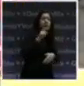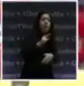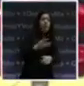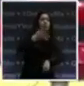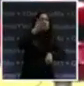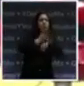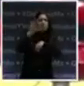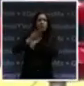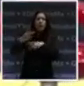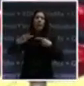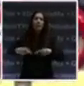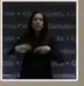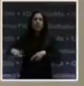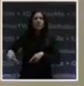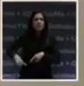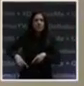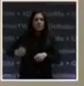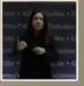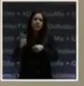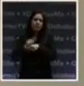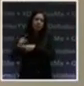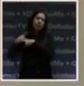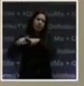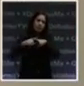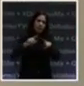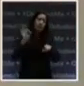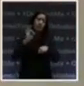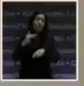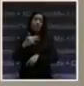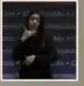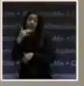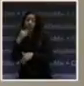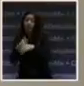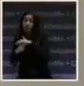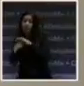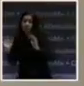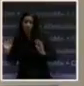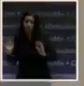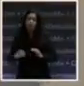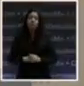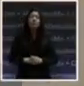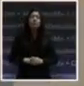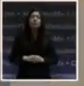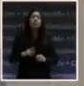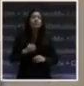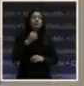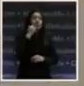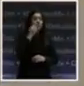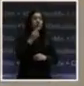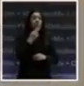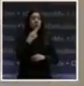los ciudadanos, sean de mi administración y también de otras si cometen un acto de corrupción. Muchas gracias. ¿Quiere hacer uso de su réplica?